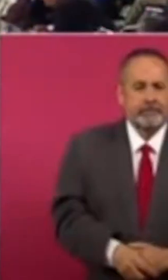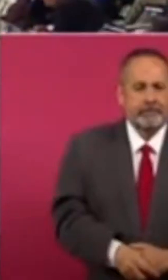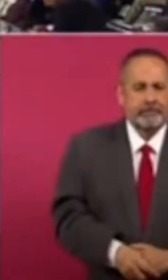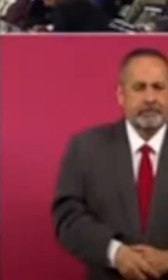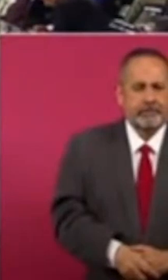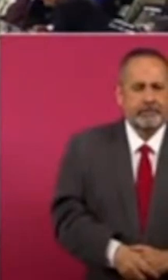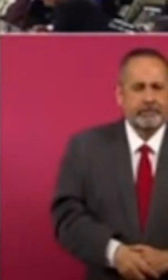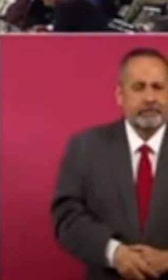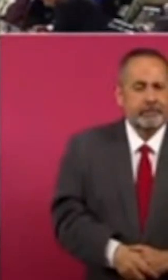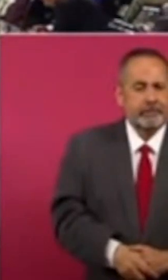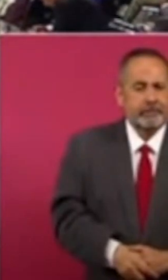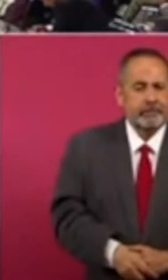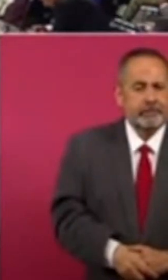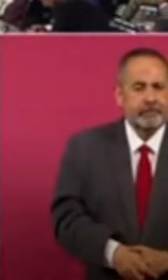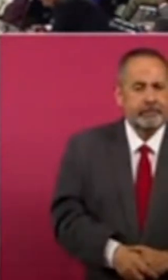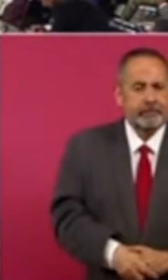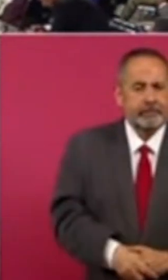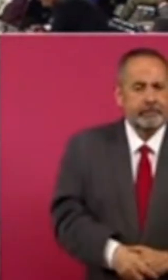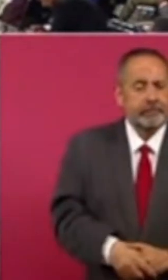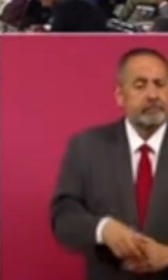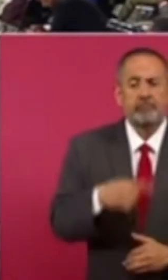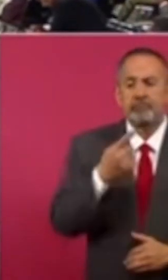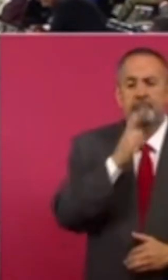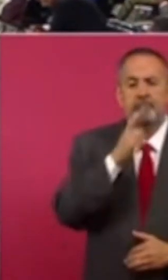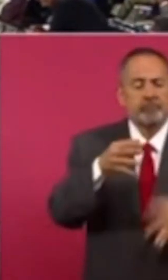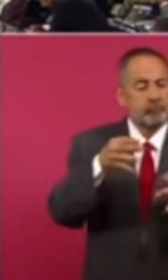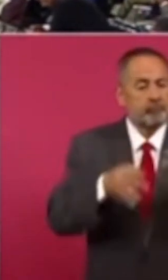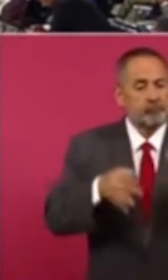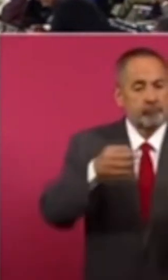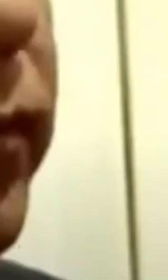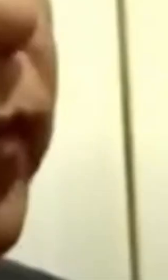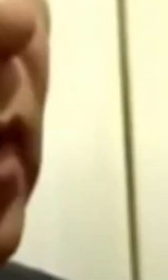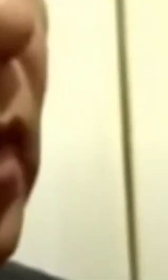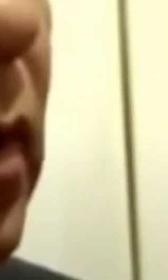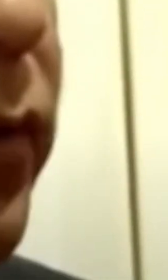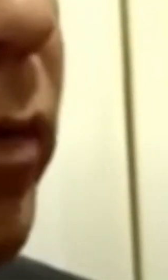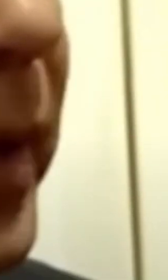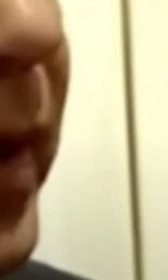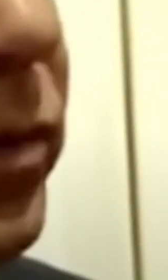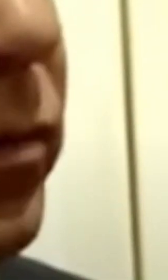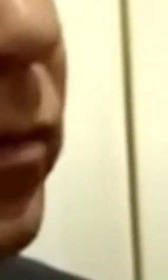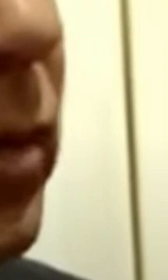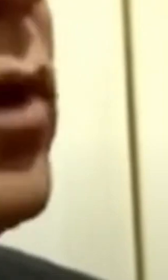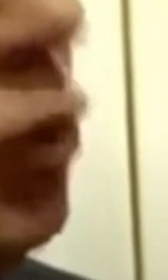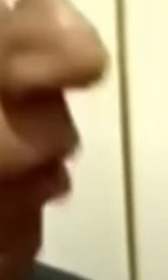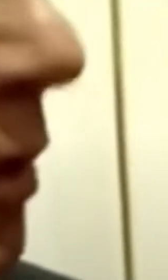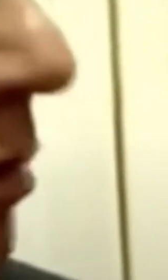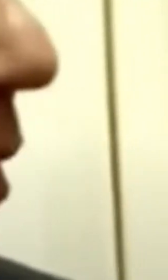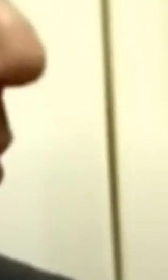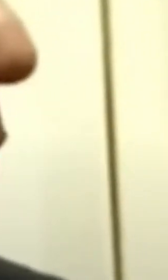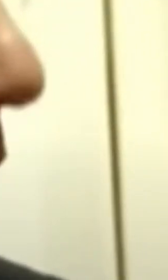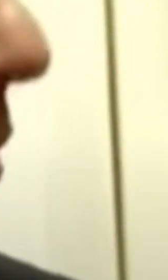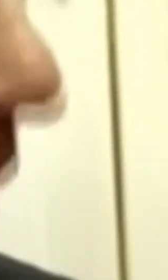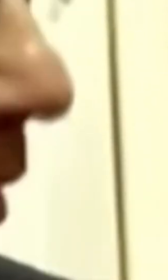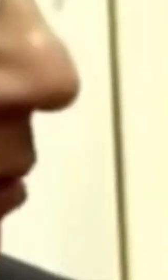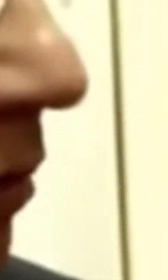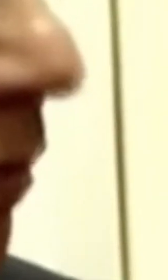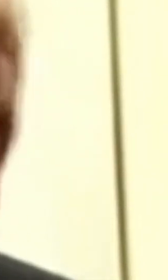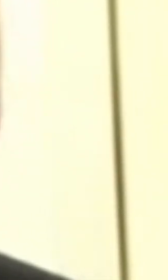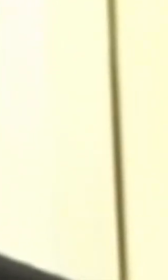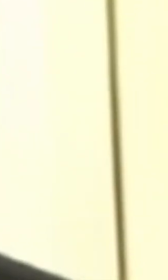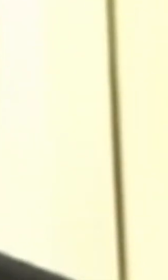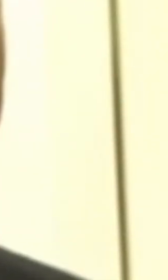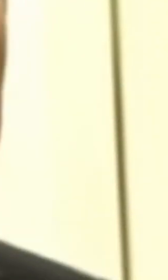Les hago respeto las resoluciones de los tribunales cuando actúan conforme a derecho. Yo en lo personal tengo muchas dudas del